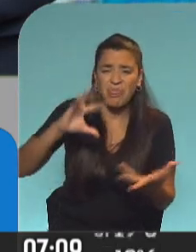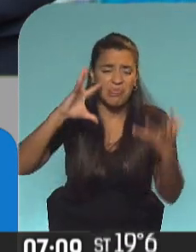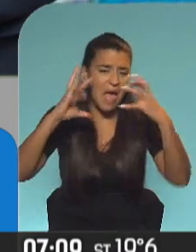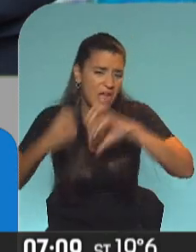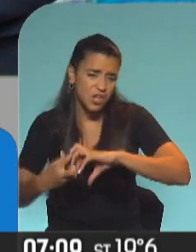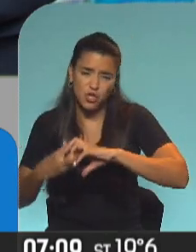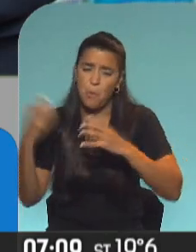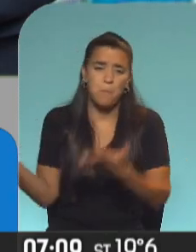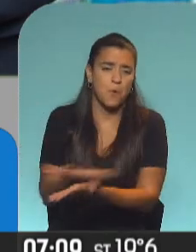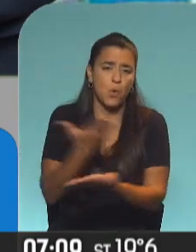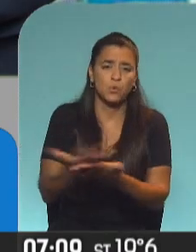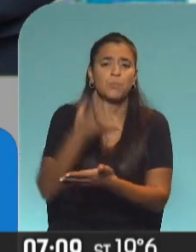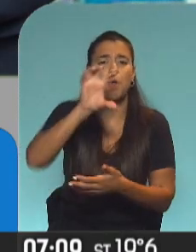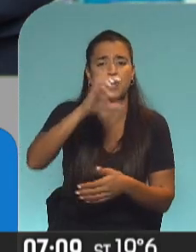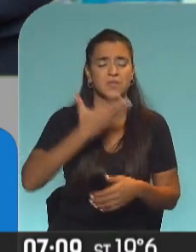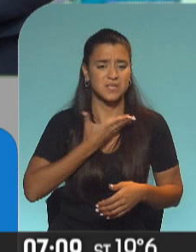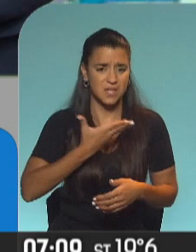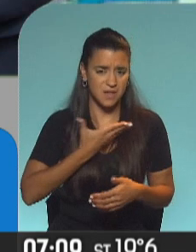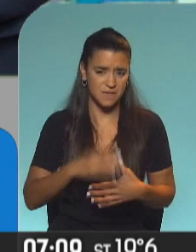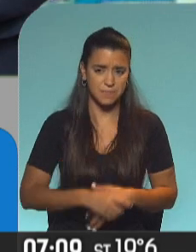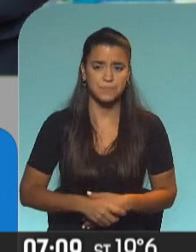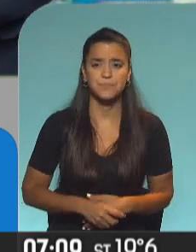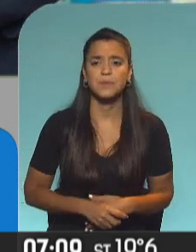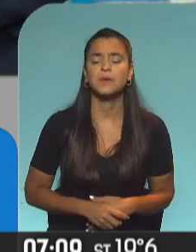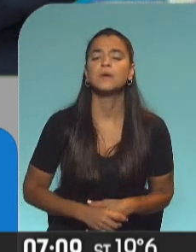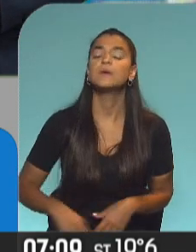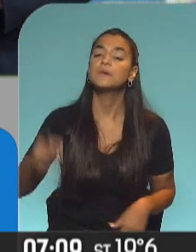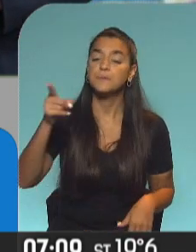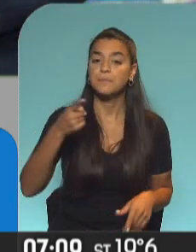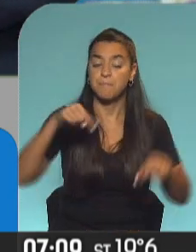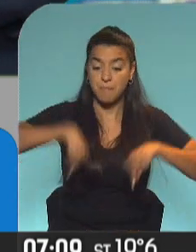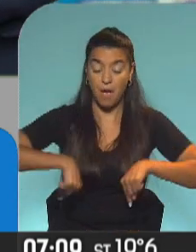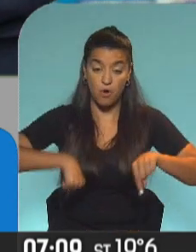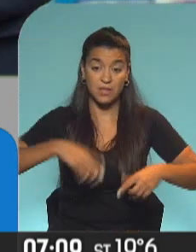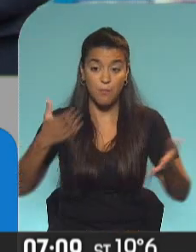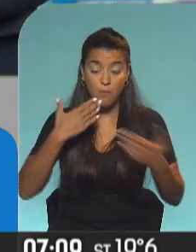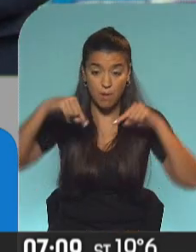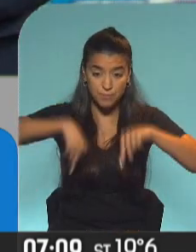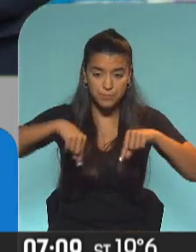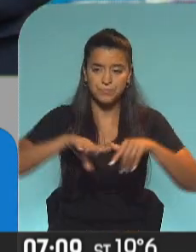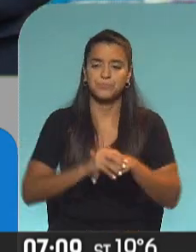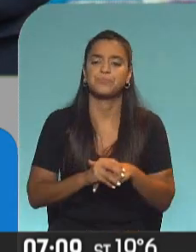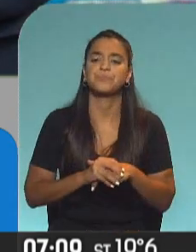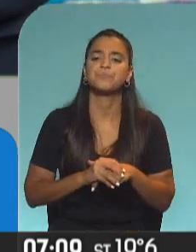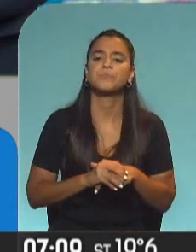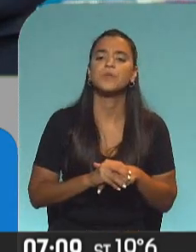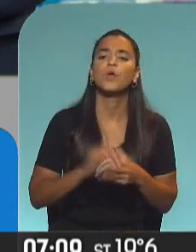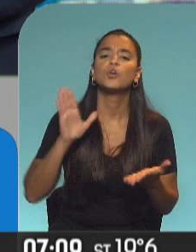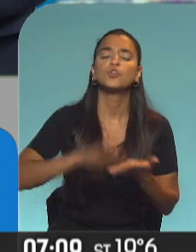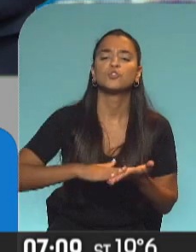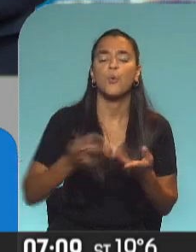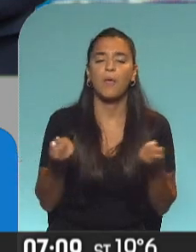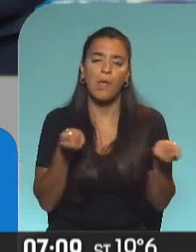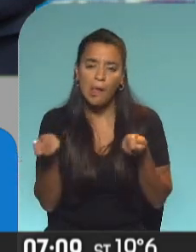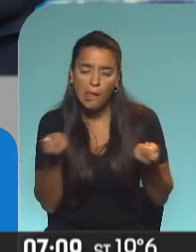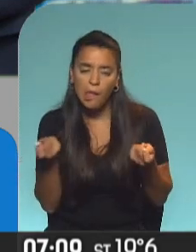entretela productiva en la provincia de Santa Fe de toda su historia. Doctor, de lo que estamos hablando en este punto en particular son desde